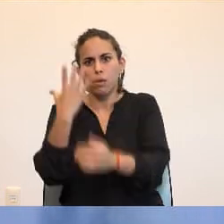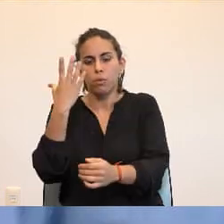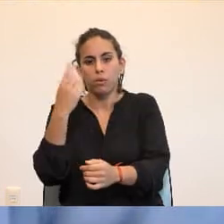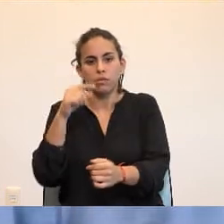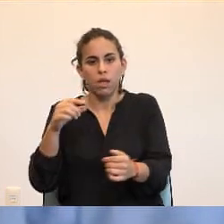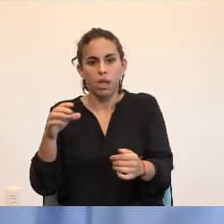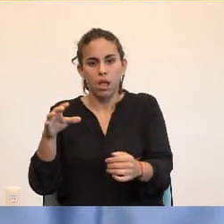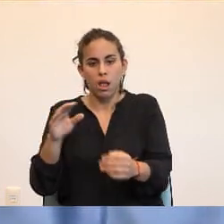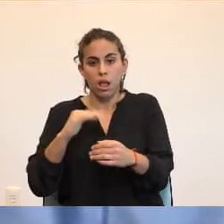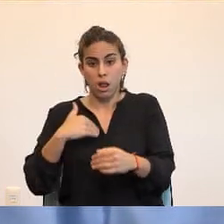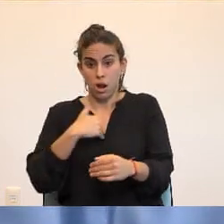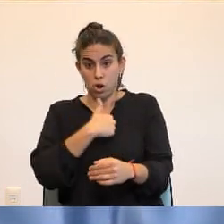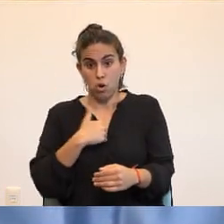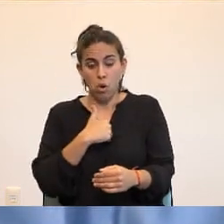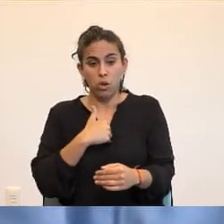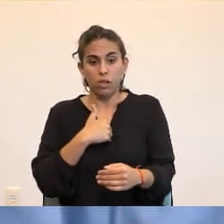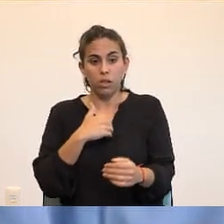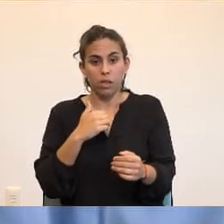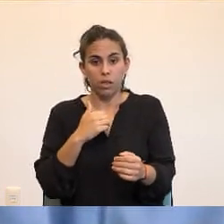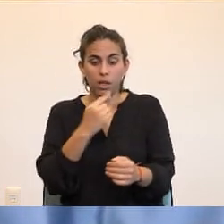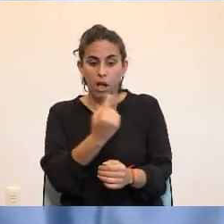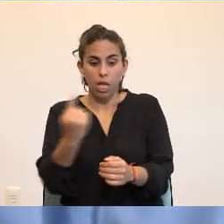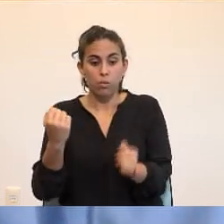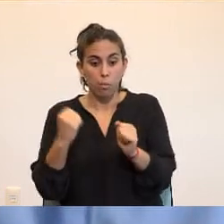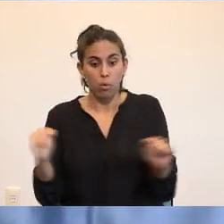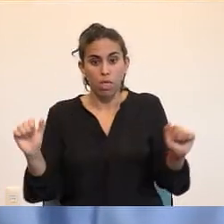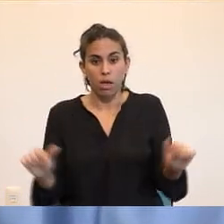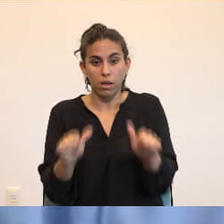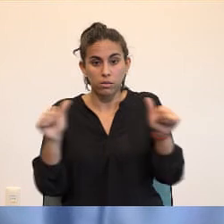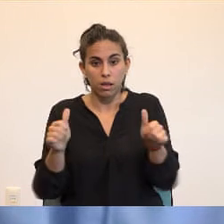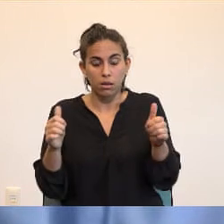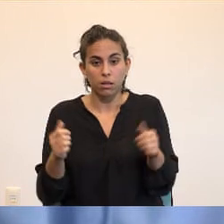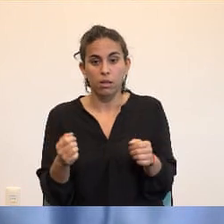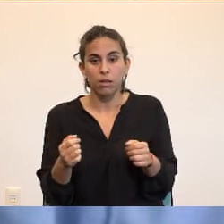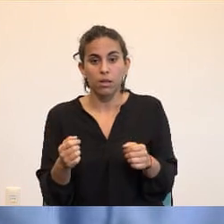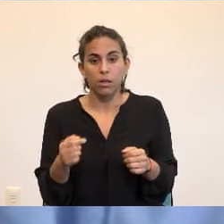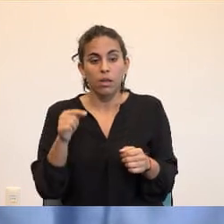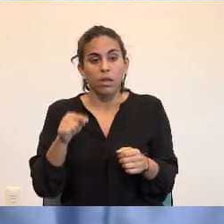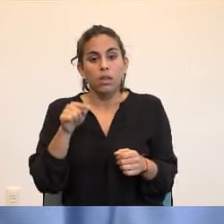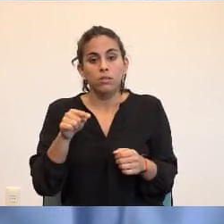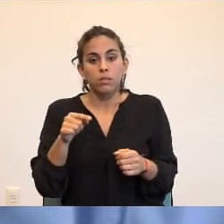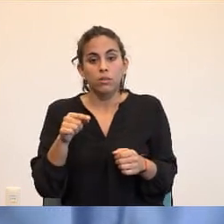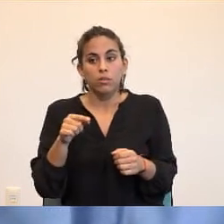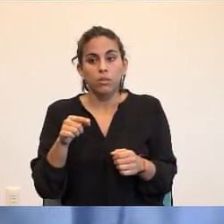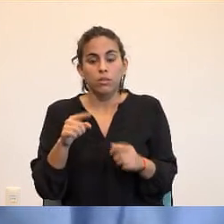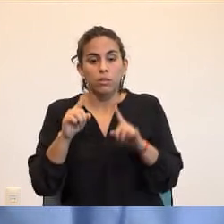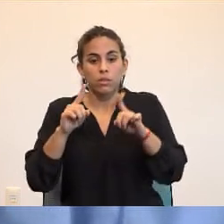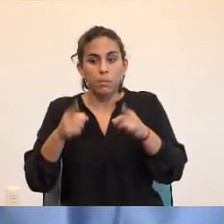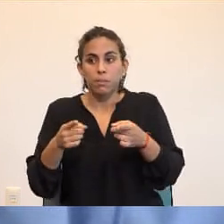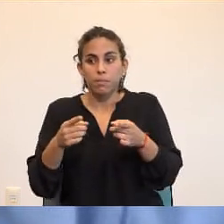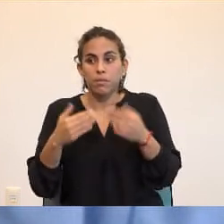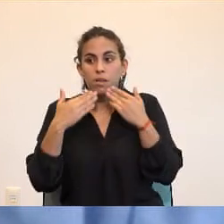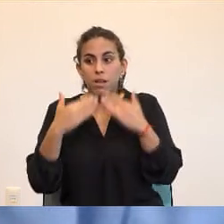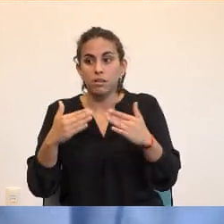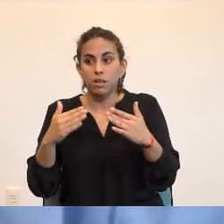Asumir el rol, la responsabilidad de ser autor, que es algo que el ciberespacio ha posibilitado de forma muy sencilla, es también una manera